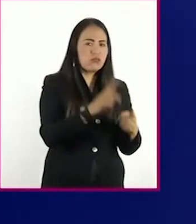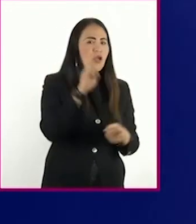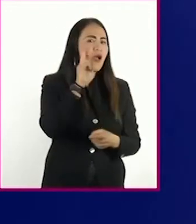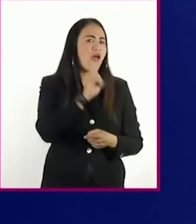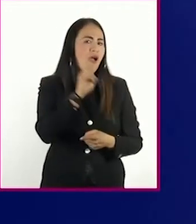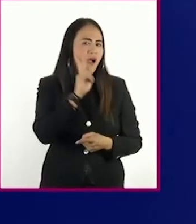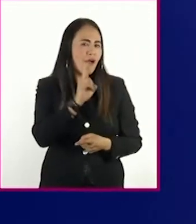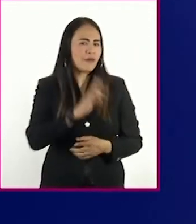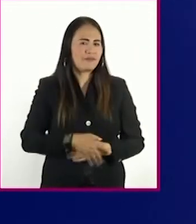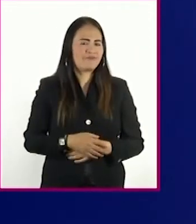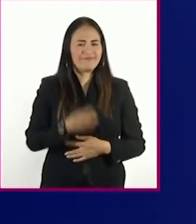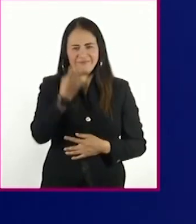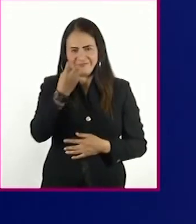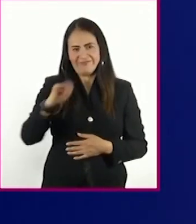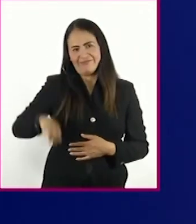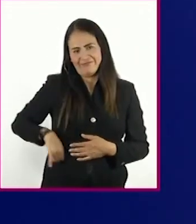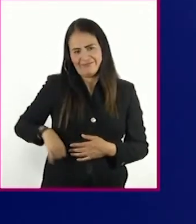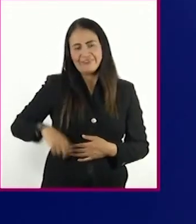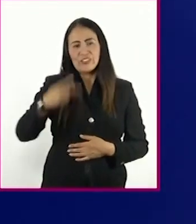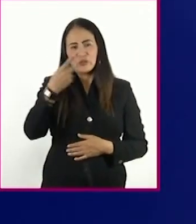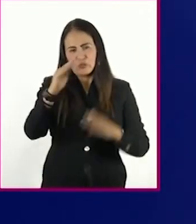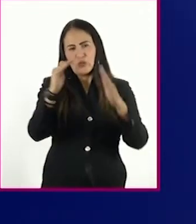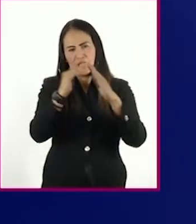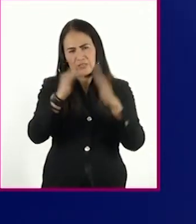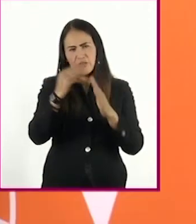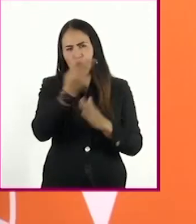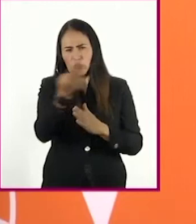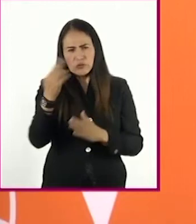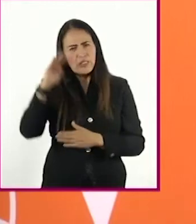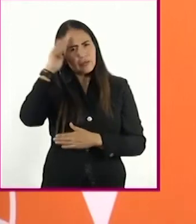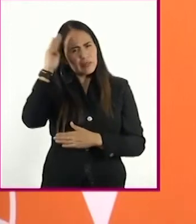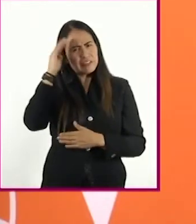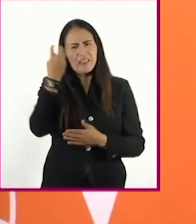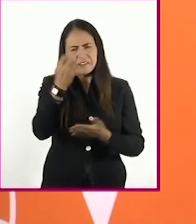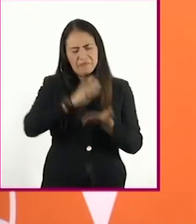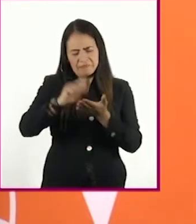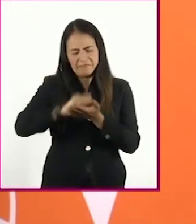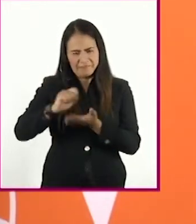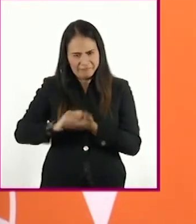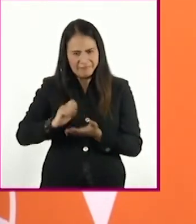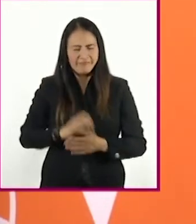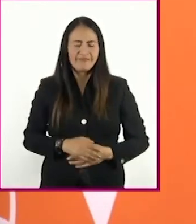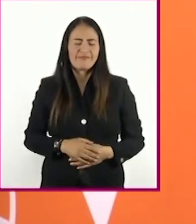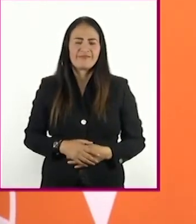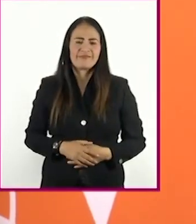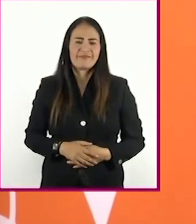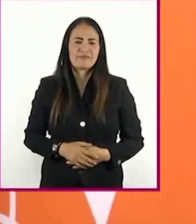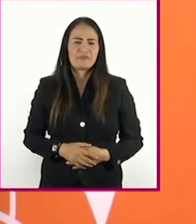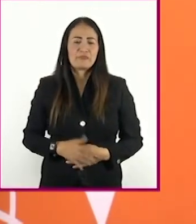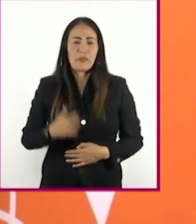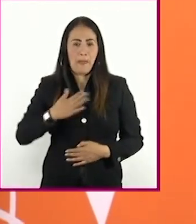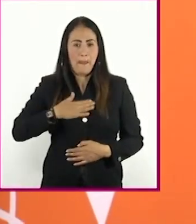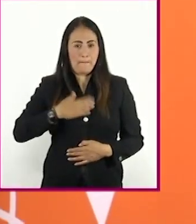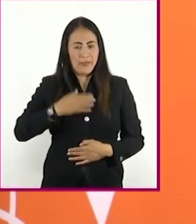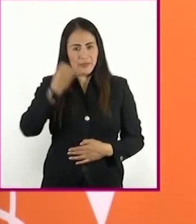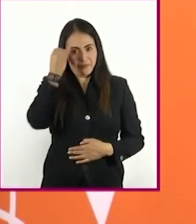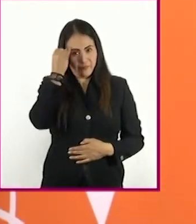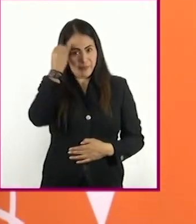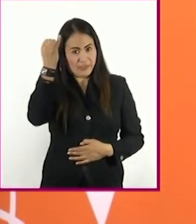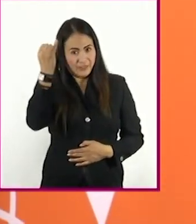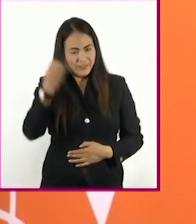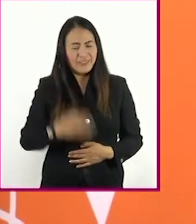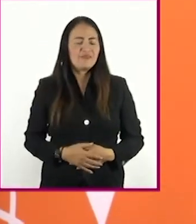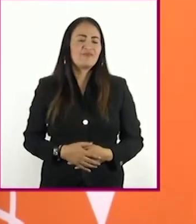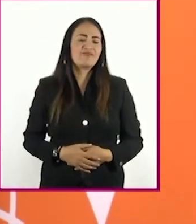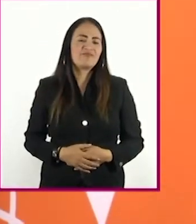seguro en casa pueden ir tomando nota de lo que cada uno piensa. Muy bien. Y se me ocurrió iniciar con